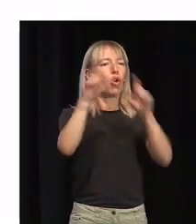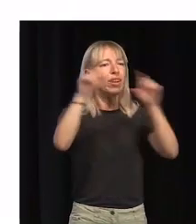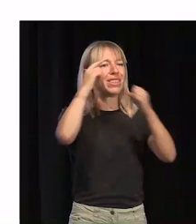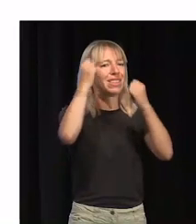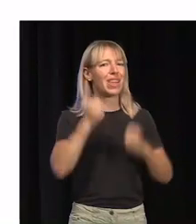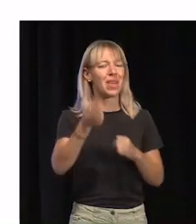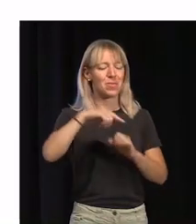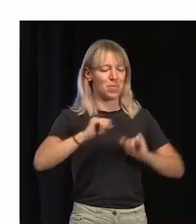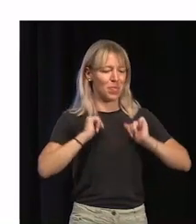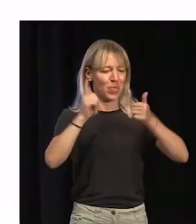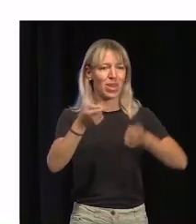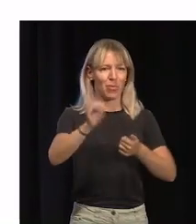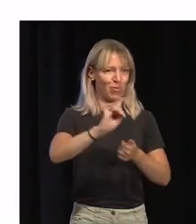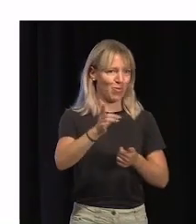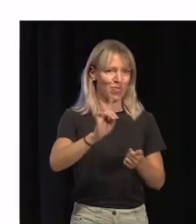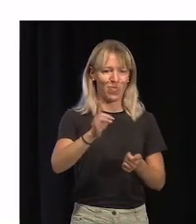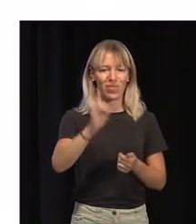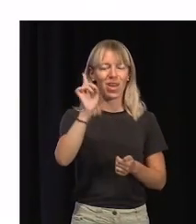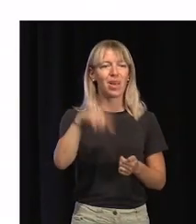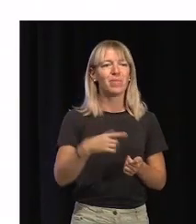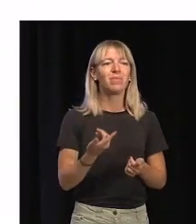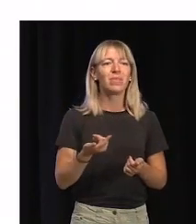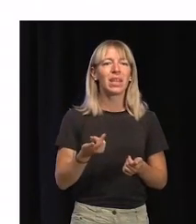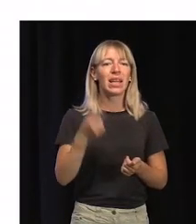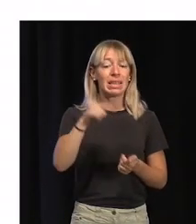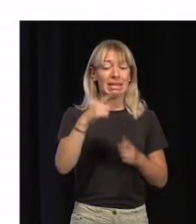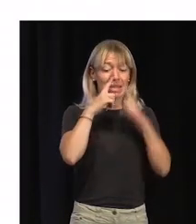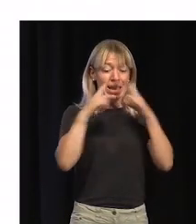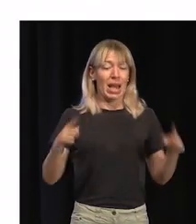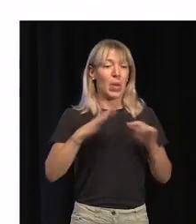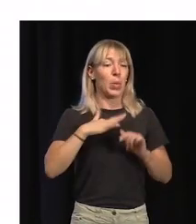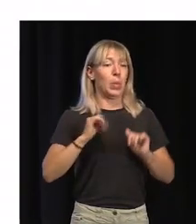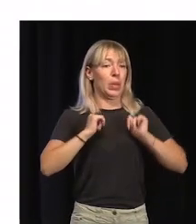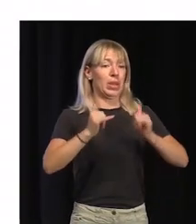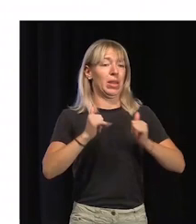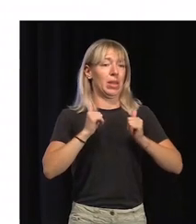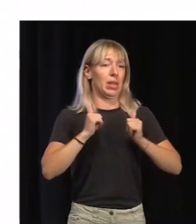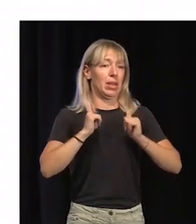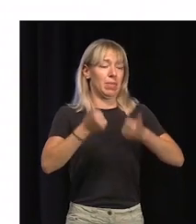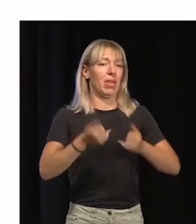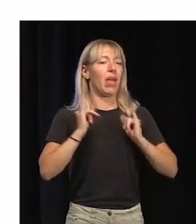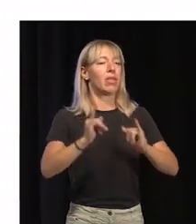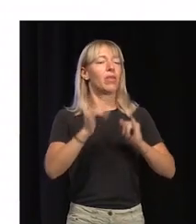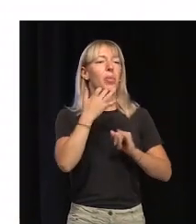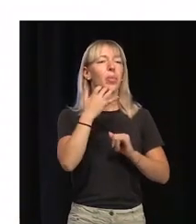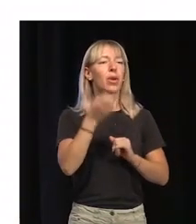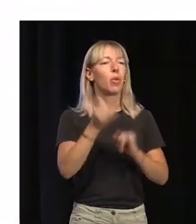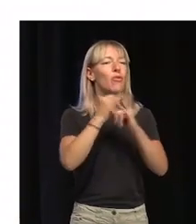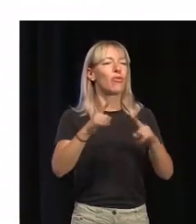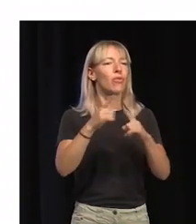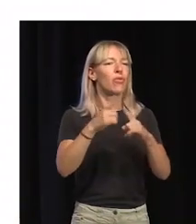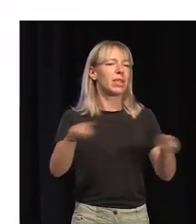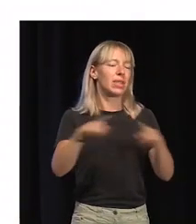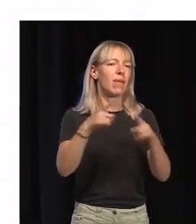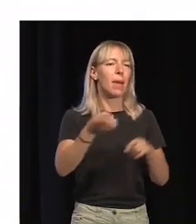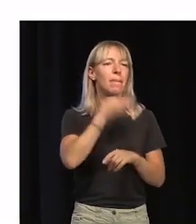con las que comenzamos, sino que, bueno, pues este año hemos podido disfrutar del Festival del Primavera Sound,